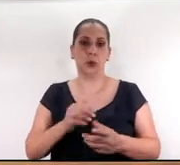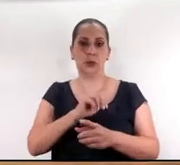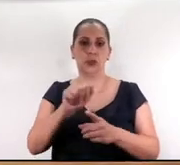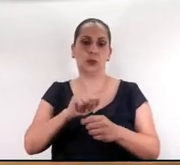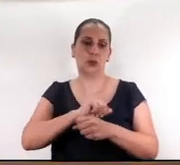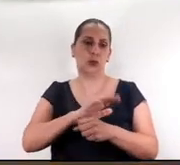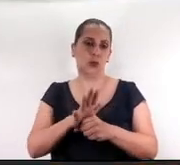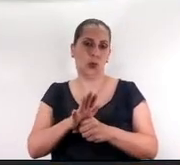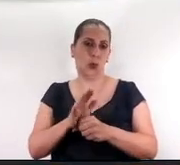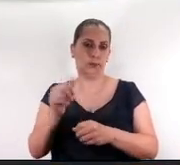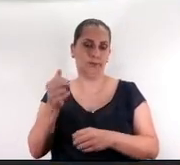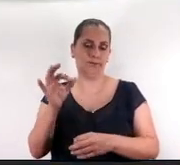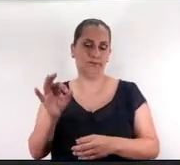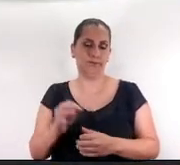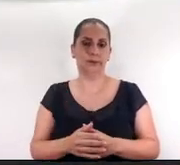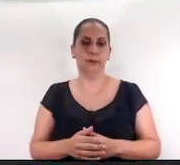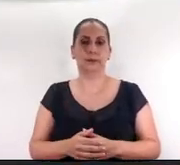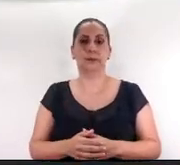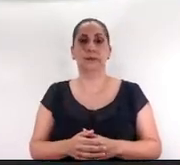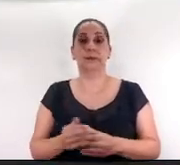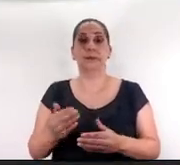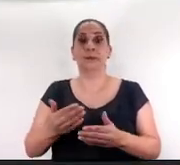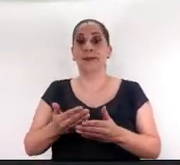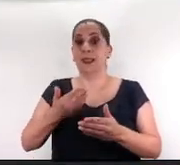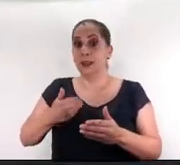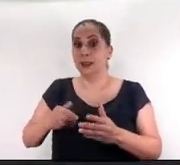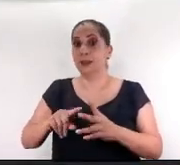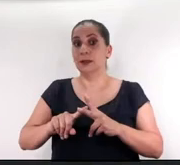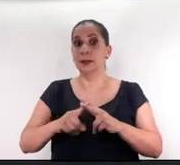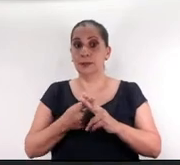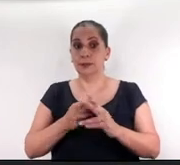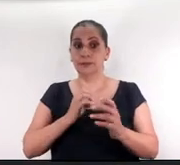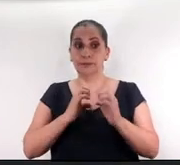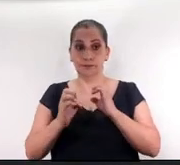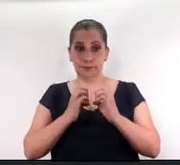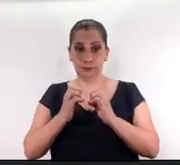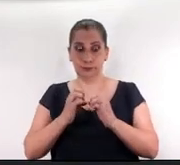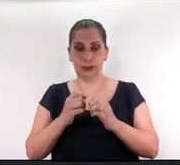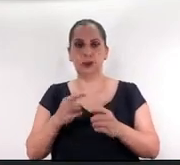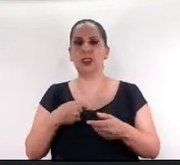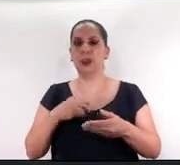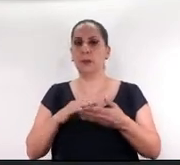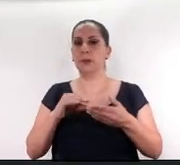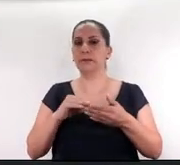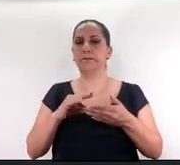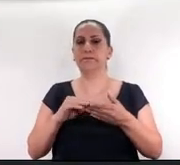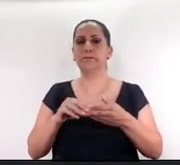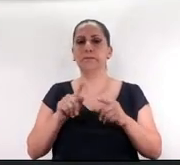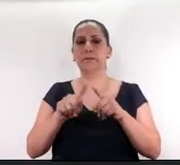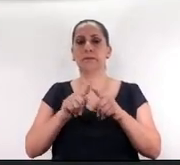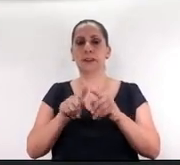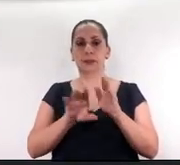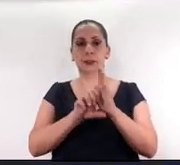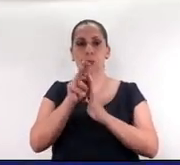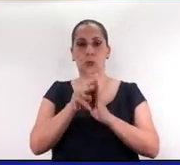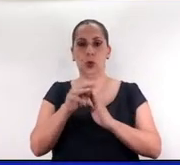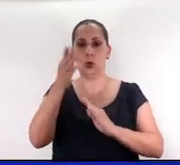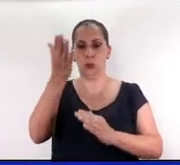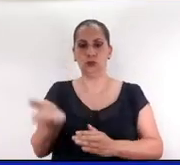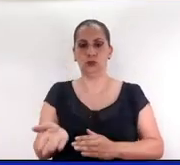del COVID-19. Antes de entrar de lleno con nuestra entrevista, vamos a comentarles los atestados de don